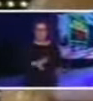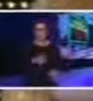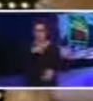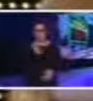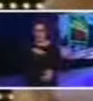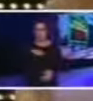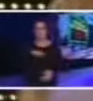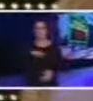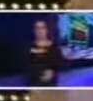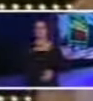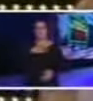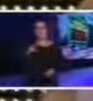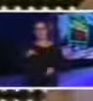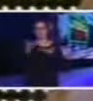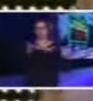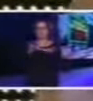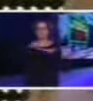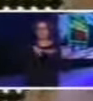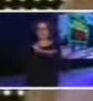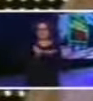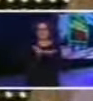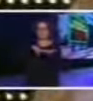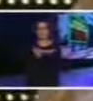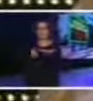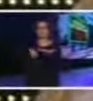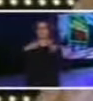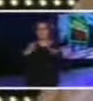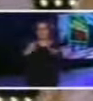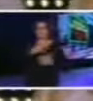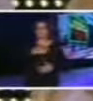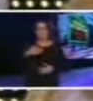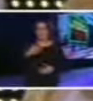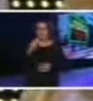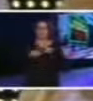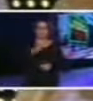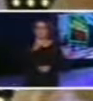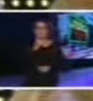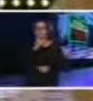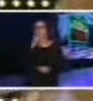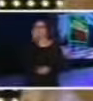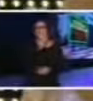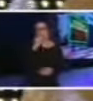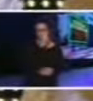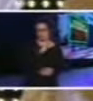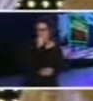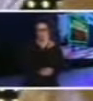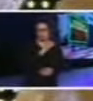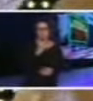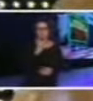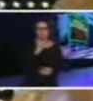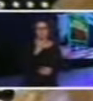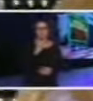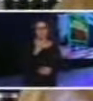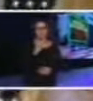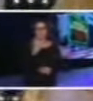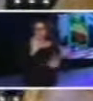Queremos expresar lo que sentimos y a través de nuestro tema se lo vamos a dedicar. Un